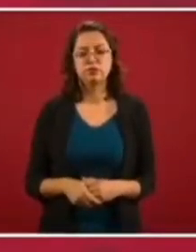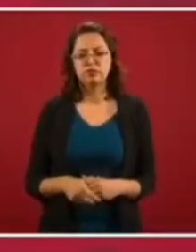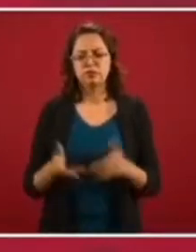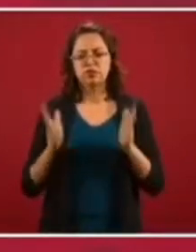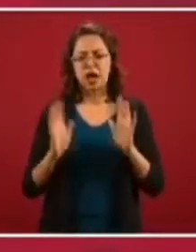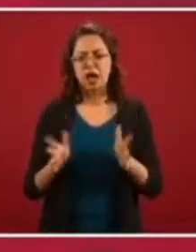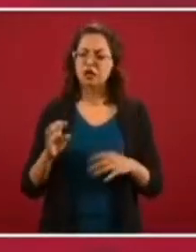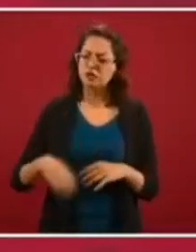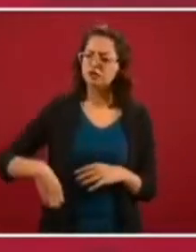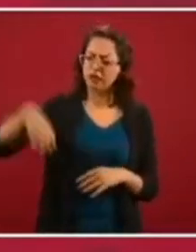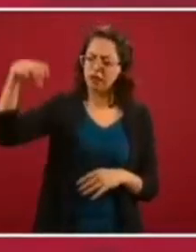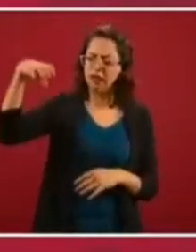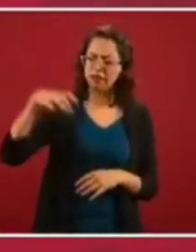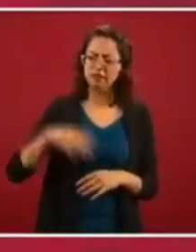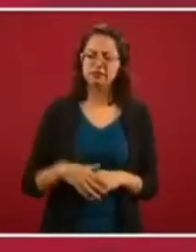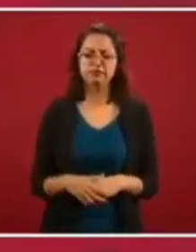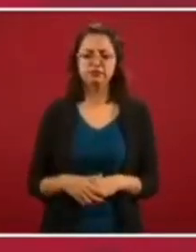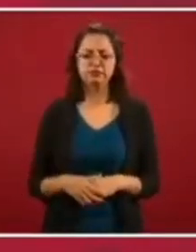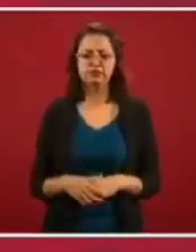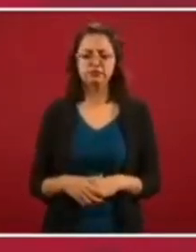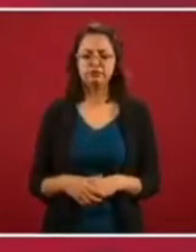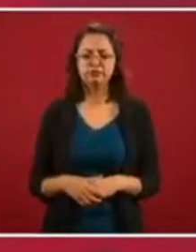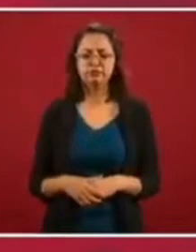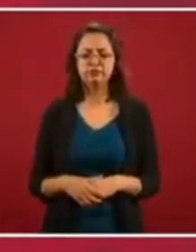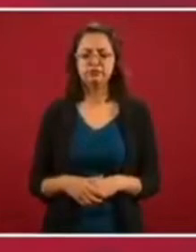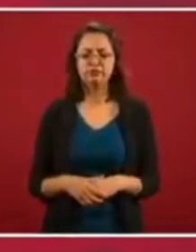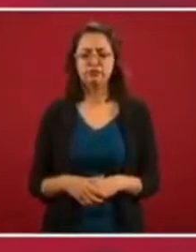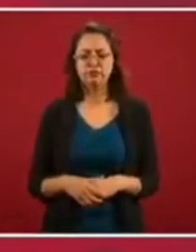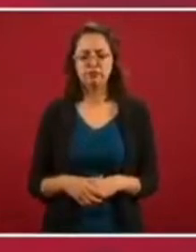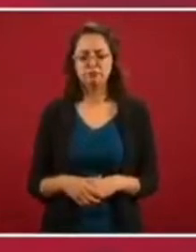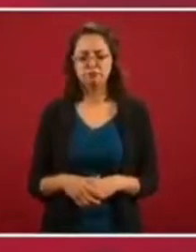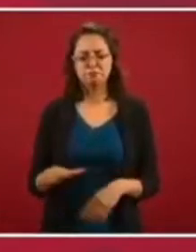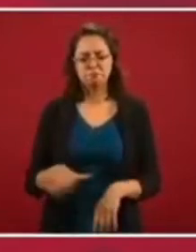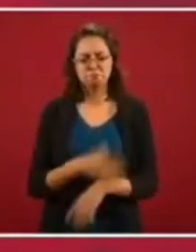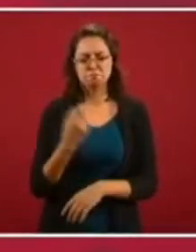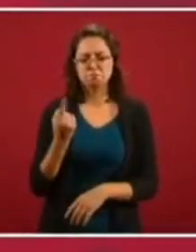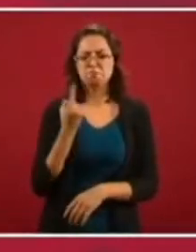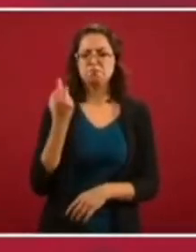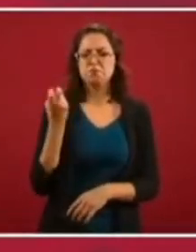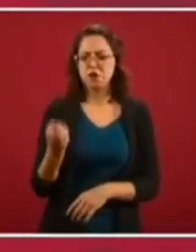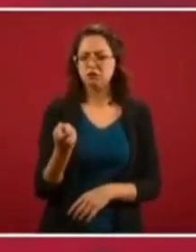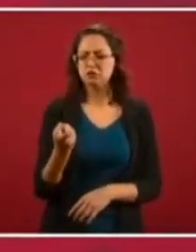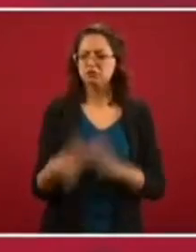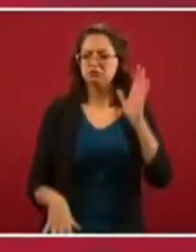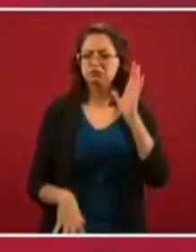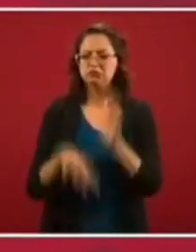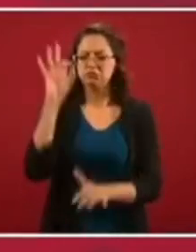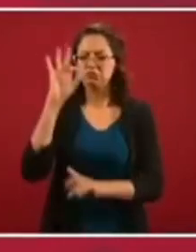mayor, por eso se decidió que él nos